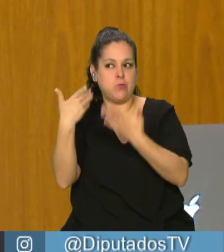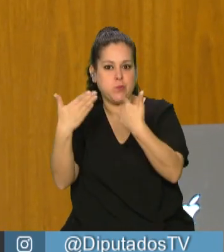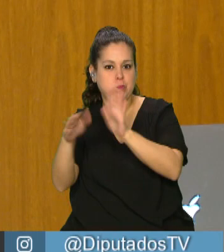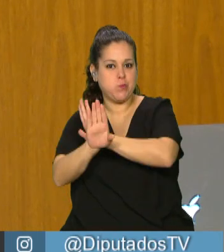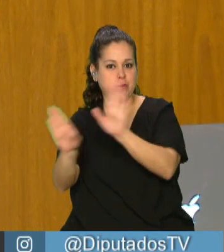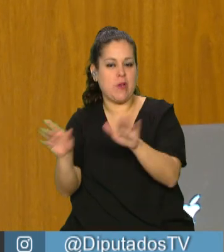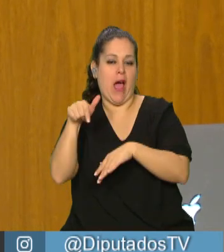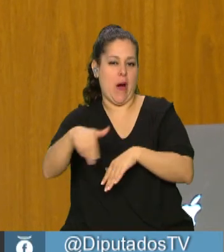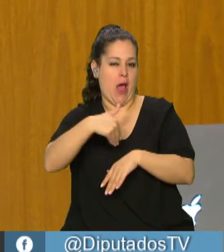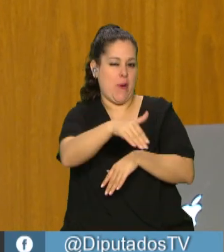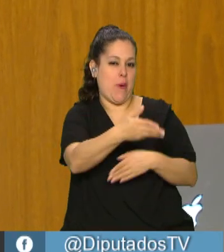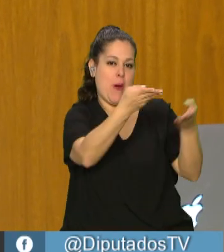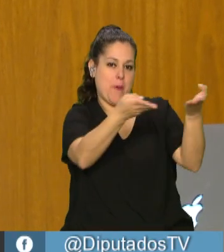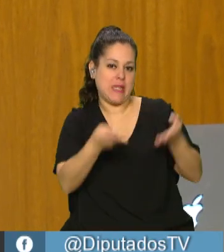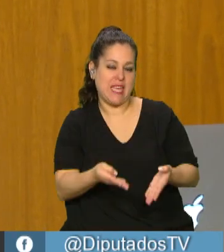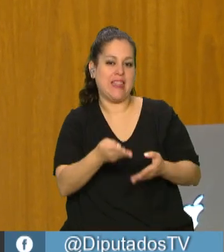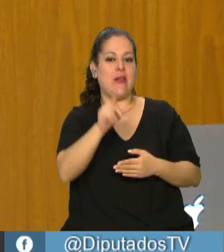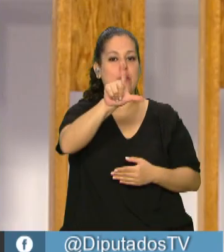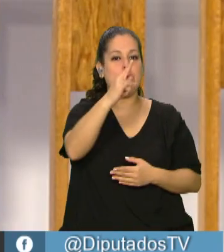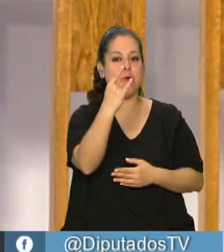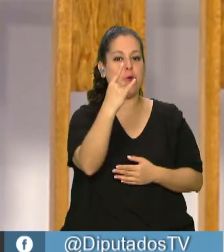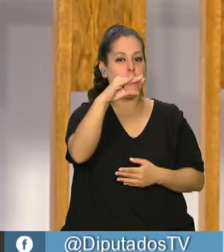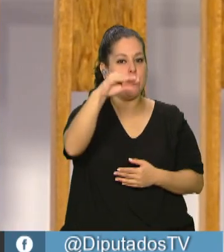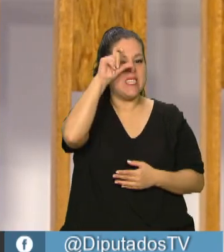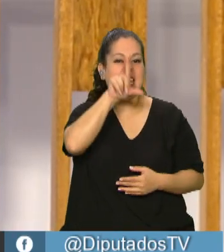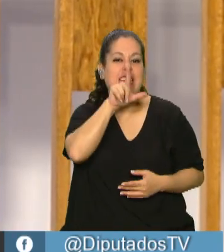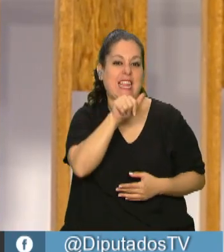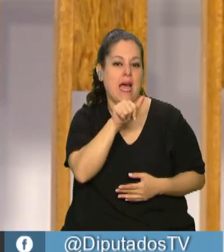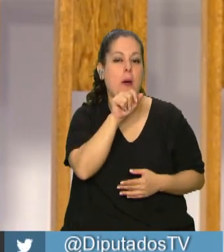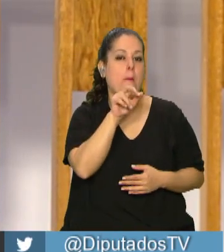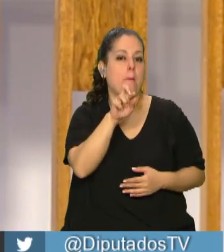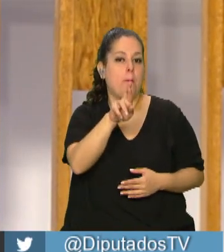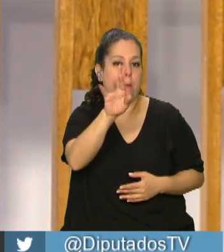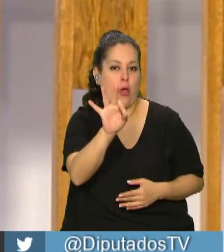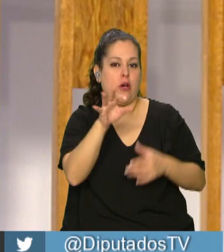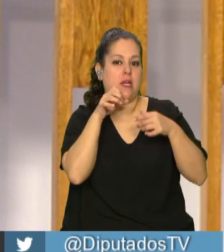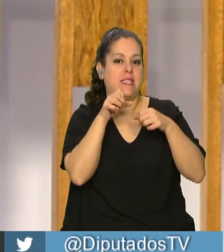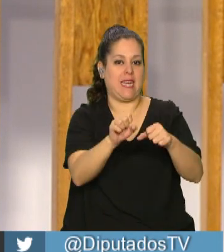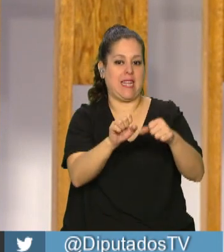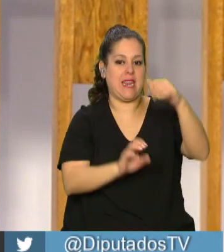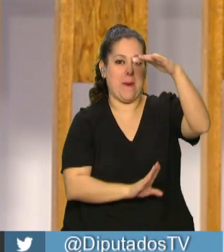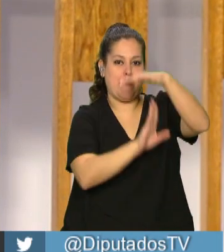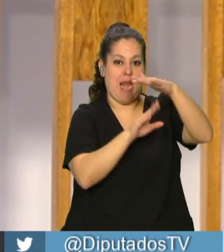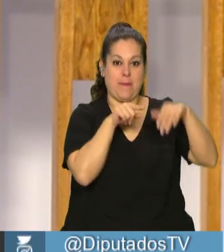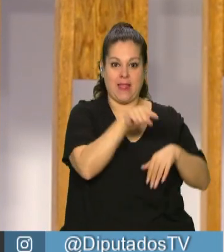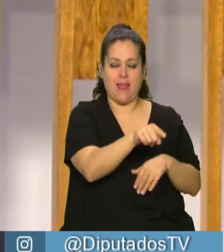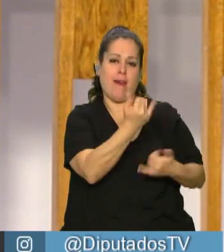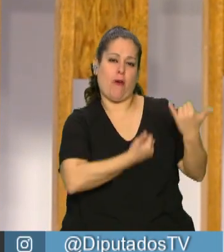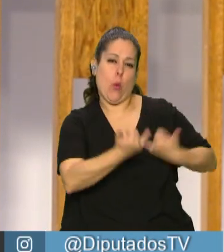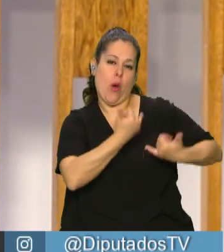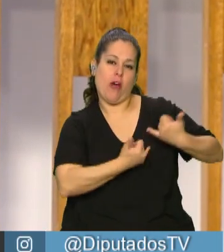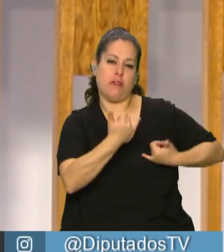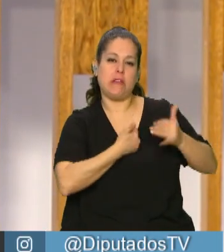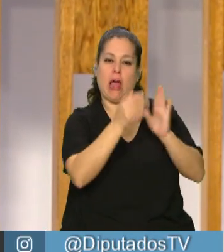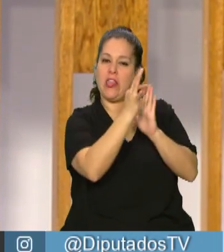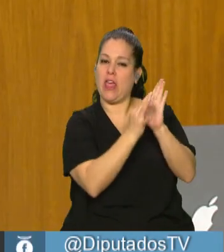la presentamos a Marta Lucheta, que es la prosecretaria parlamentaria, que nos va a contar todos los